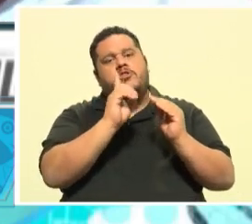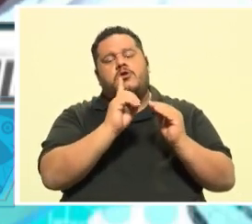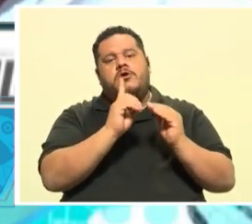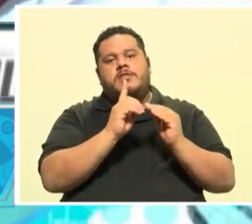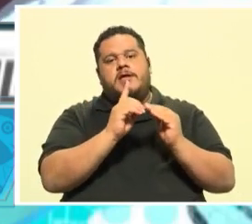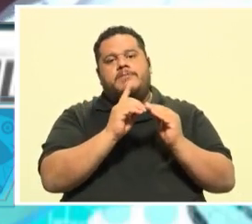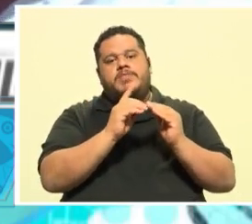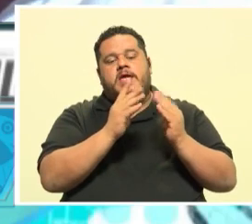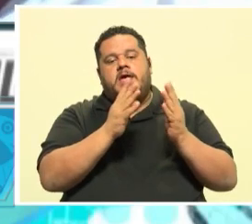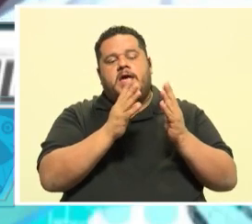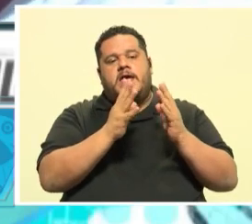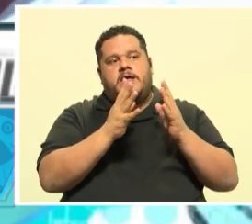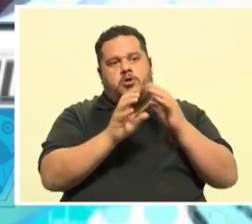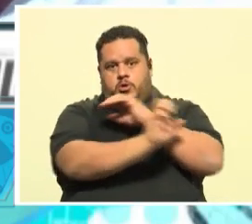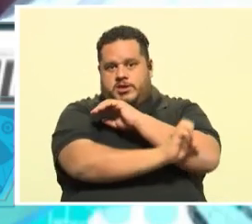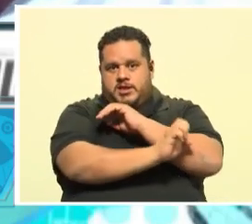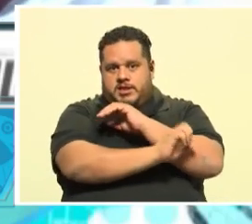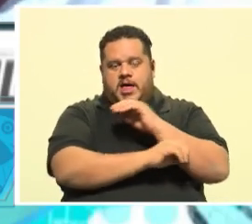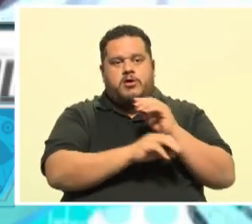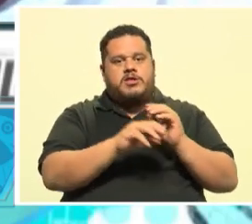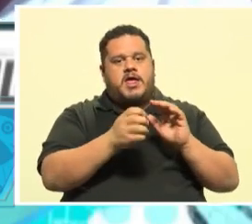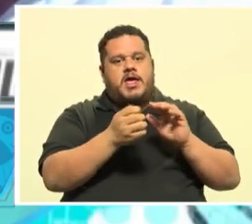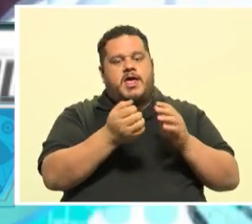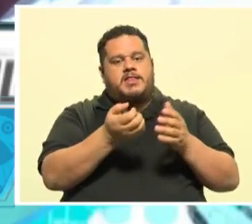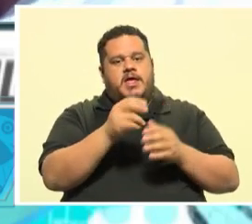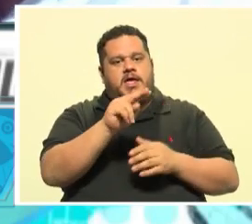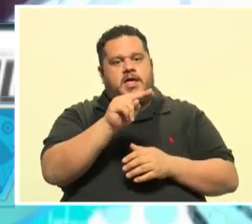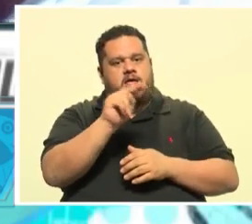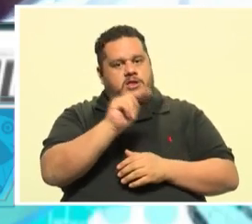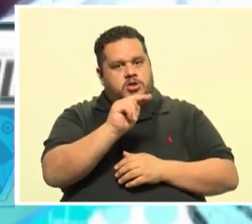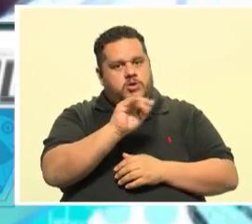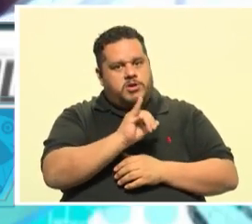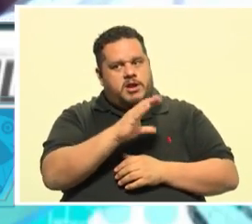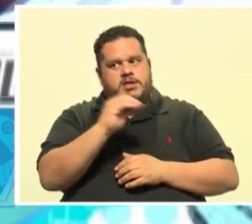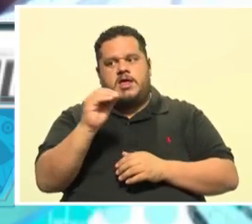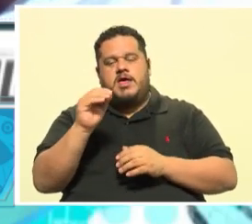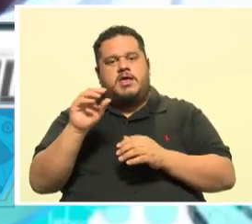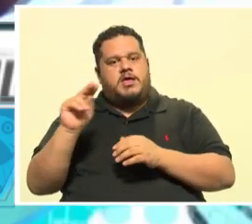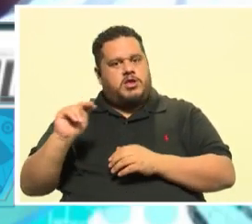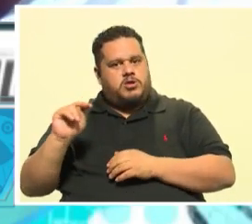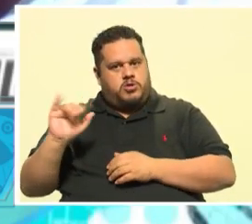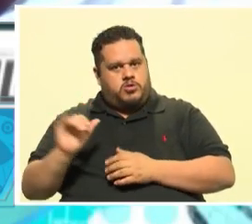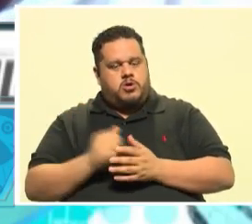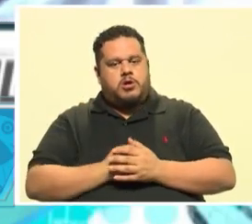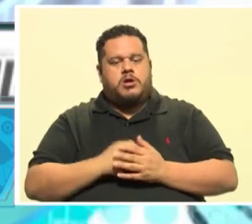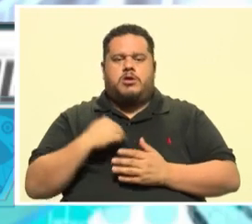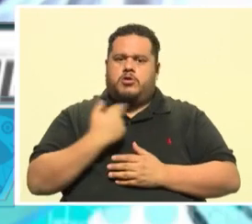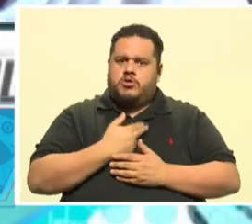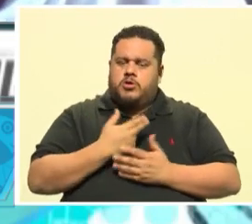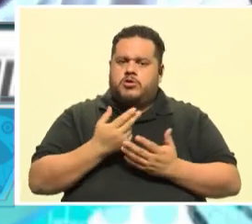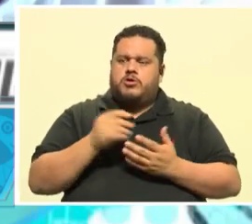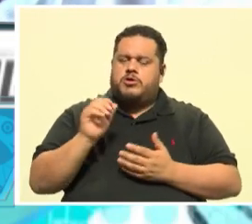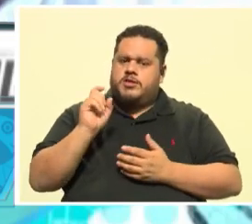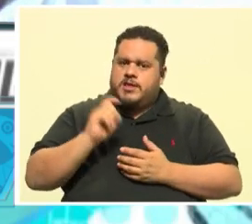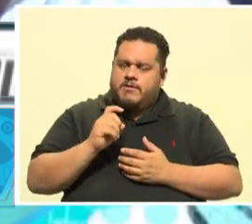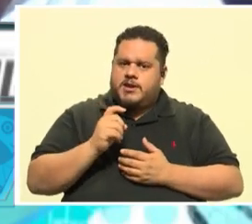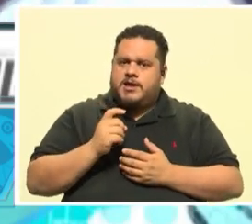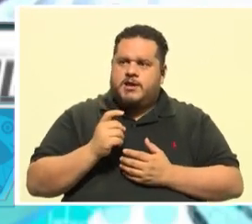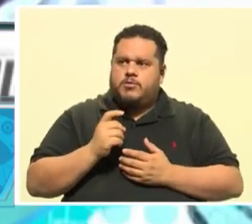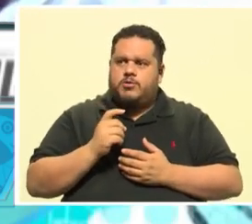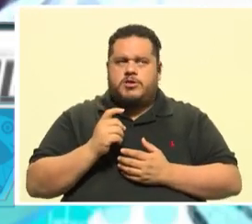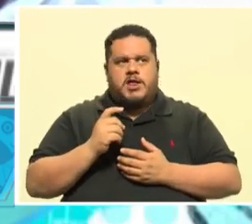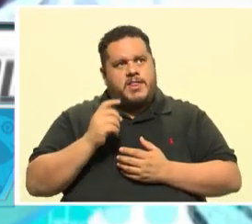Bueno, es muy difícil anticiparlo, ¿verdad? Lo que vimos en la Semana Santa, al final de la Semana